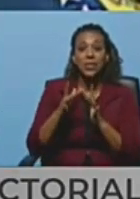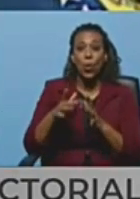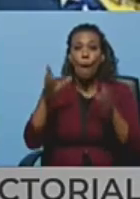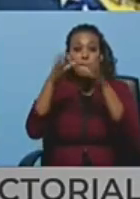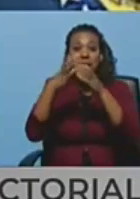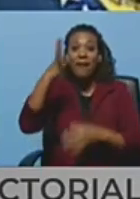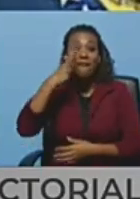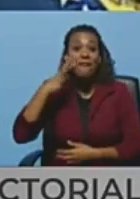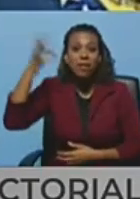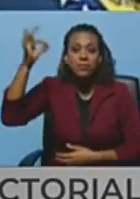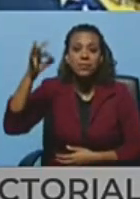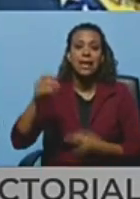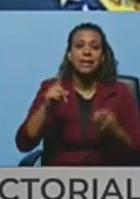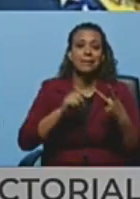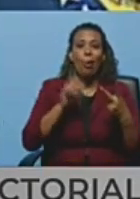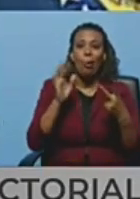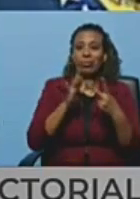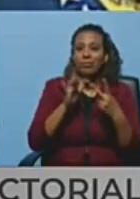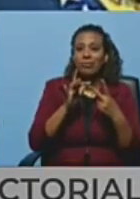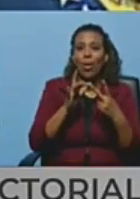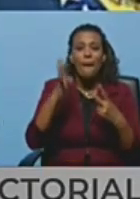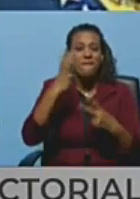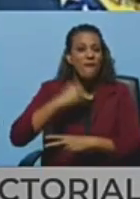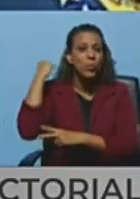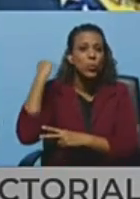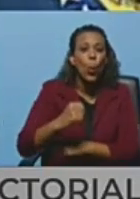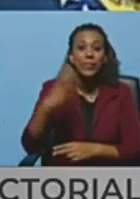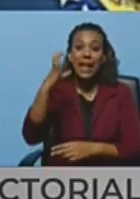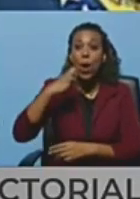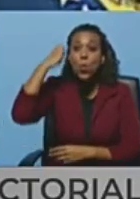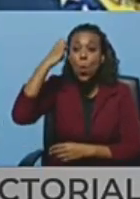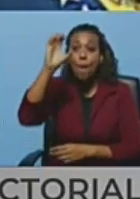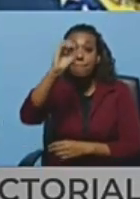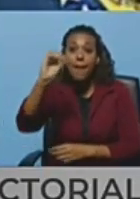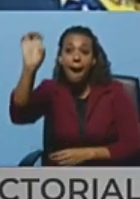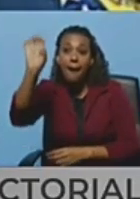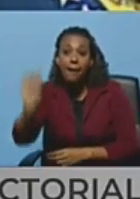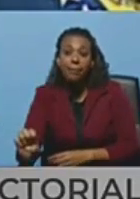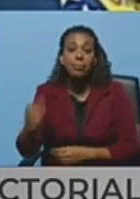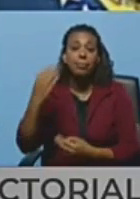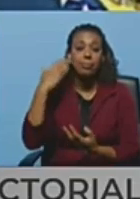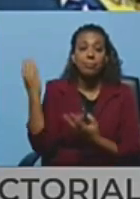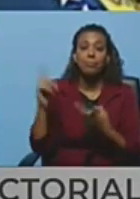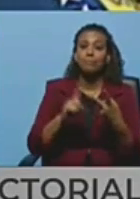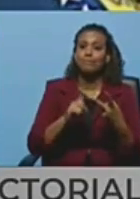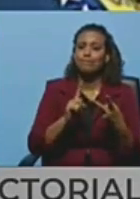mercenarios franceses, han contactado mercenarios de Europa del Este,